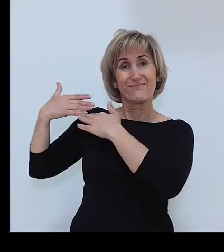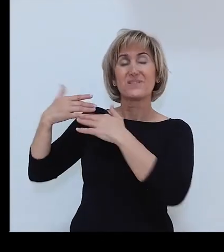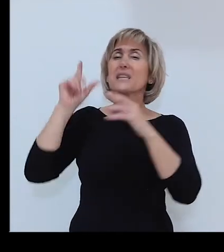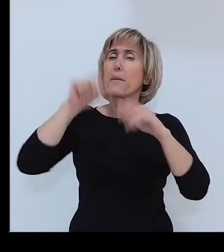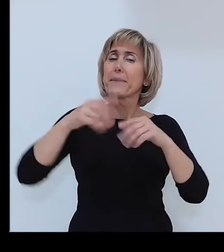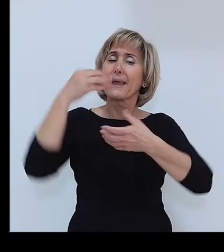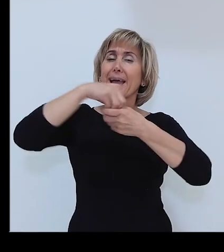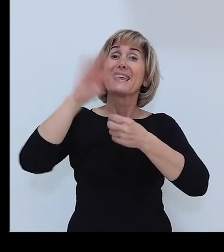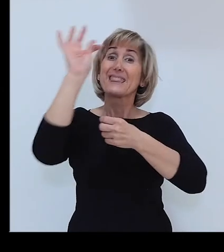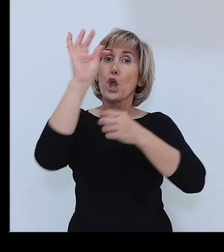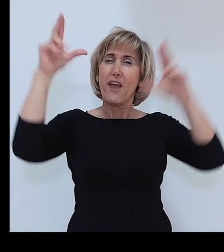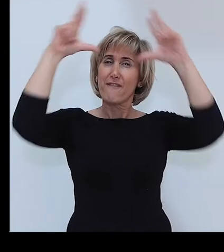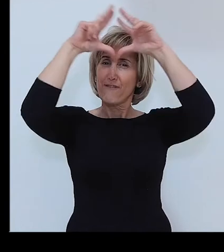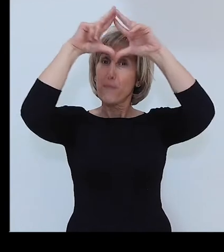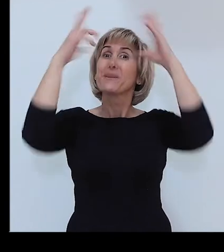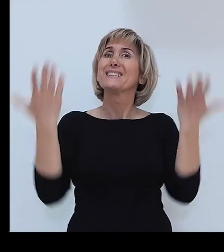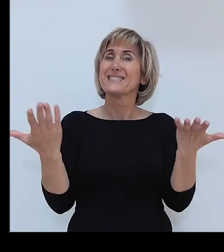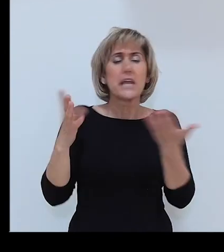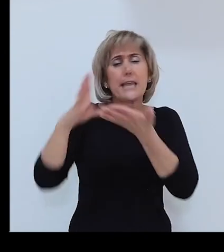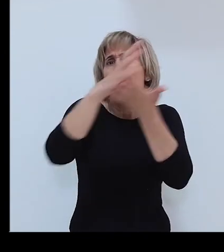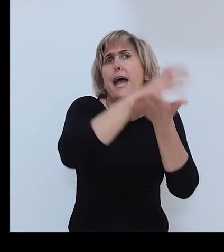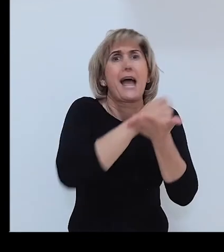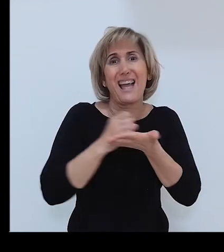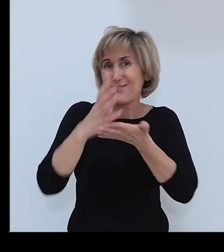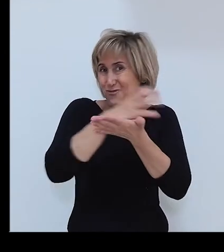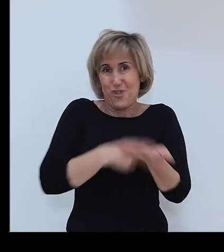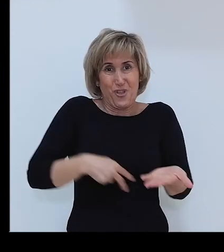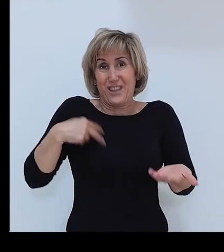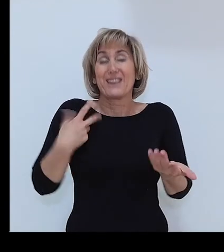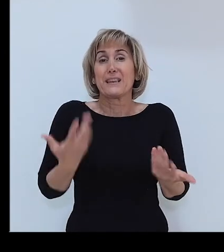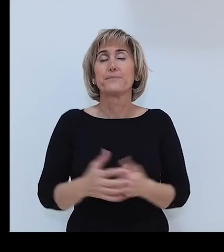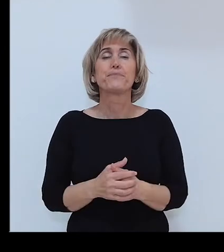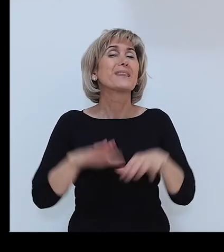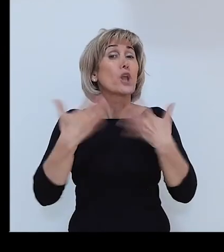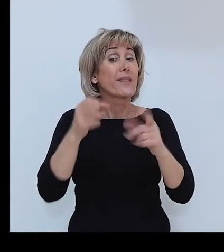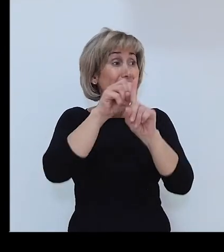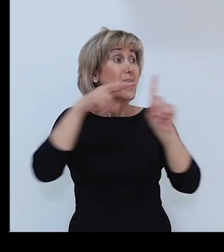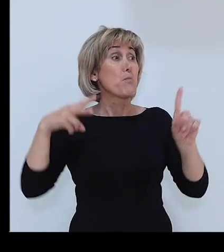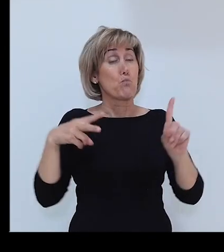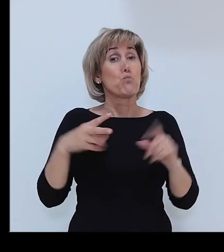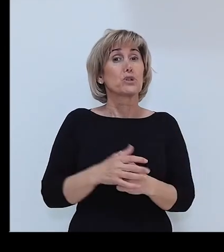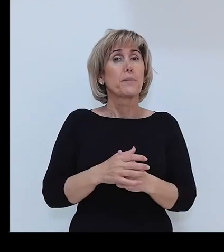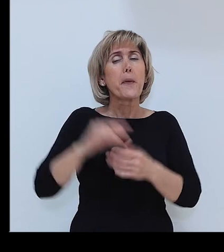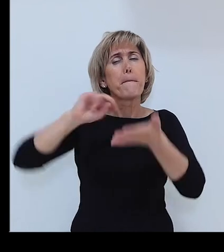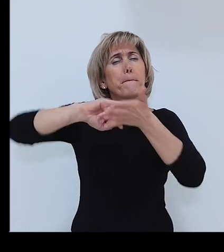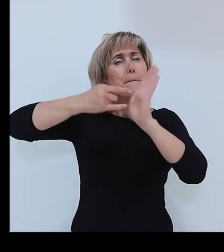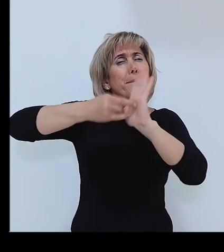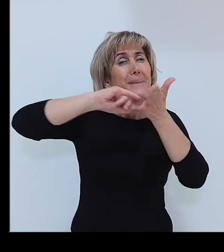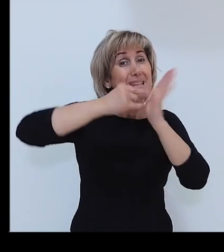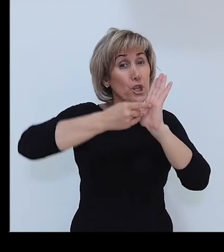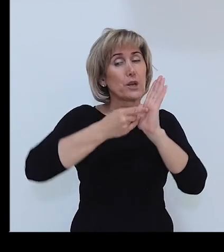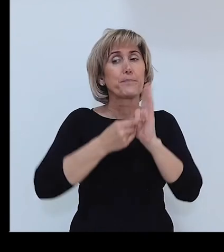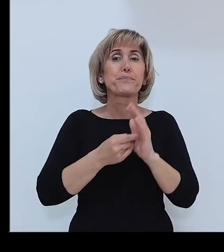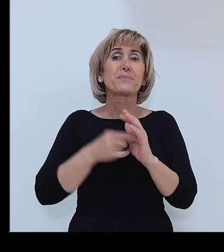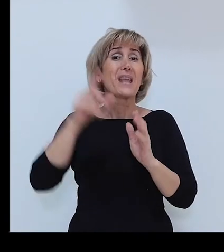actualidad. Y al feminismo y a la teoría feminista y a todo. Entonces, Desde el punto